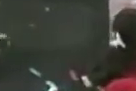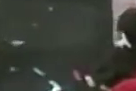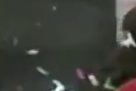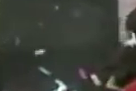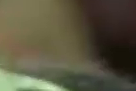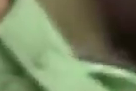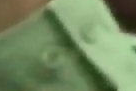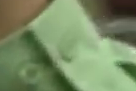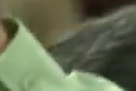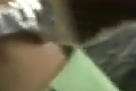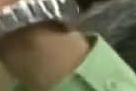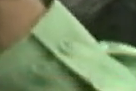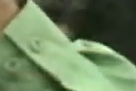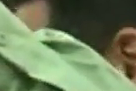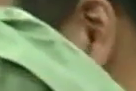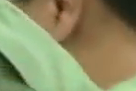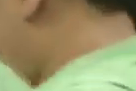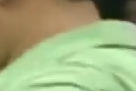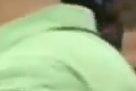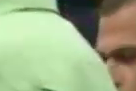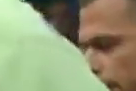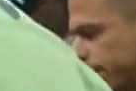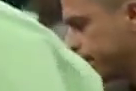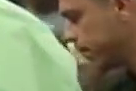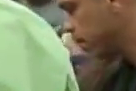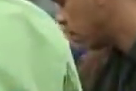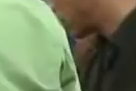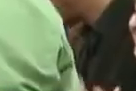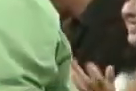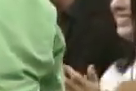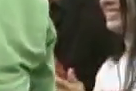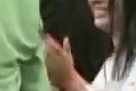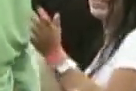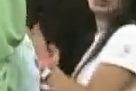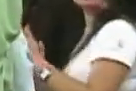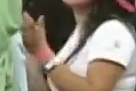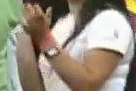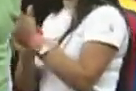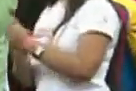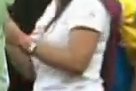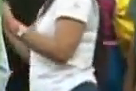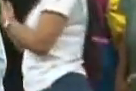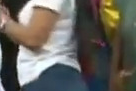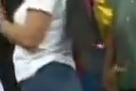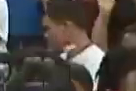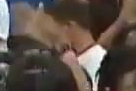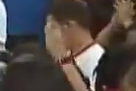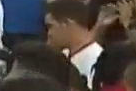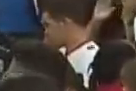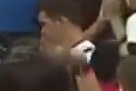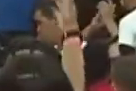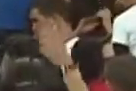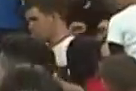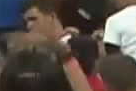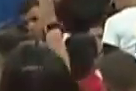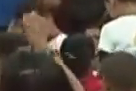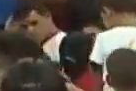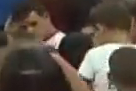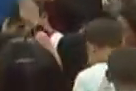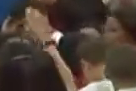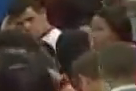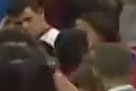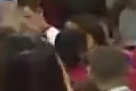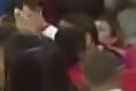educación gratuita, pública y de calidad. Con la primera combatiente, Cecilia Flores, es despedido en